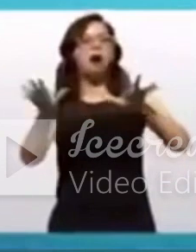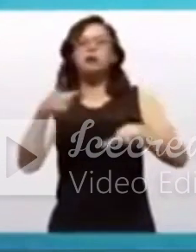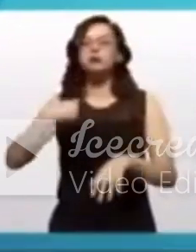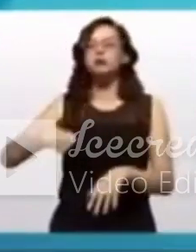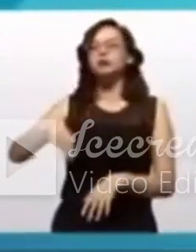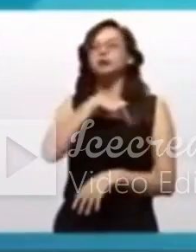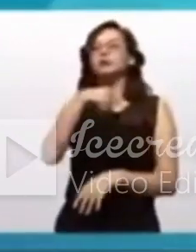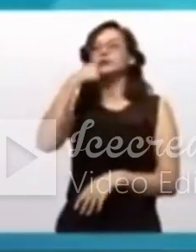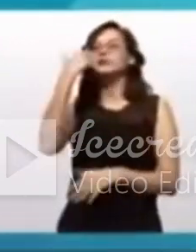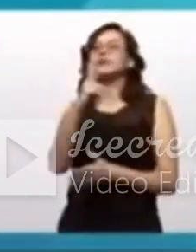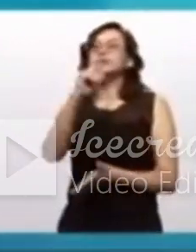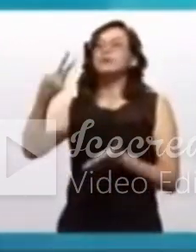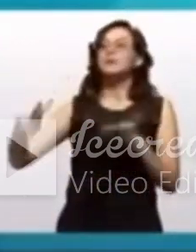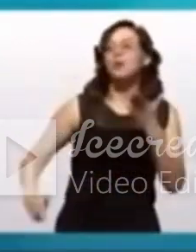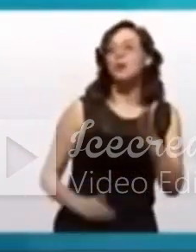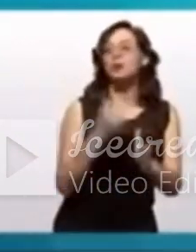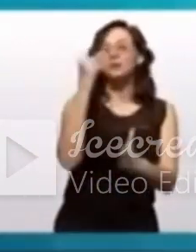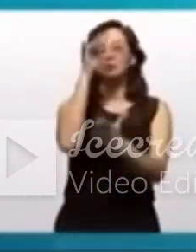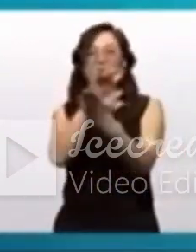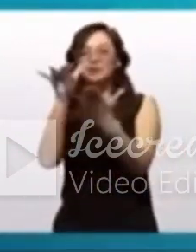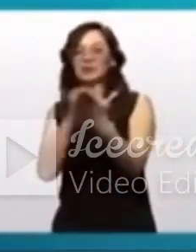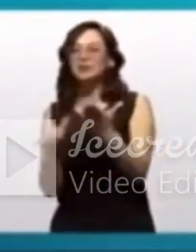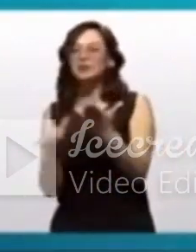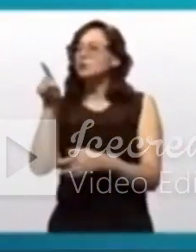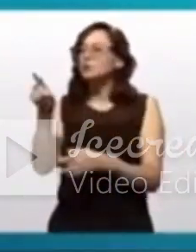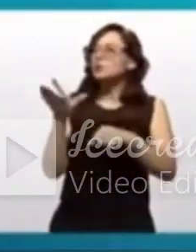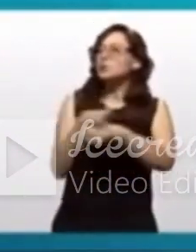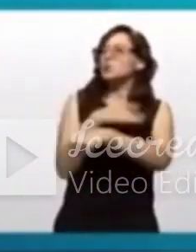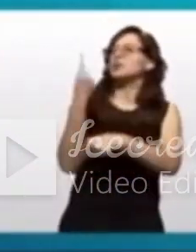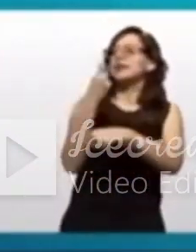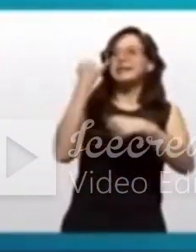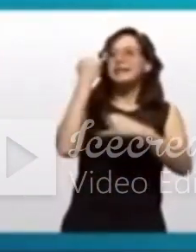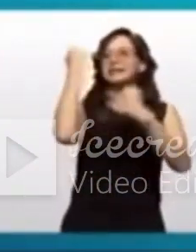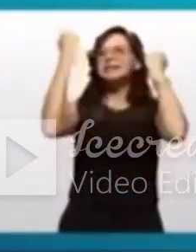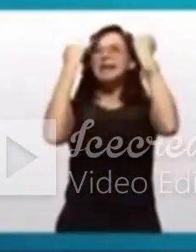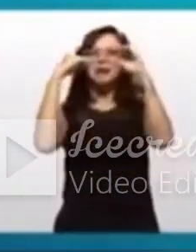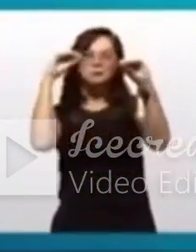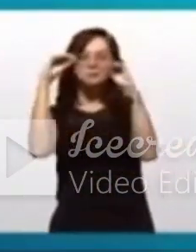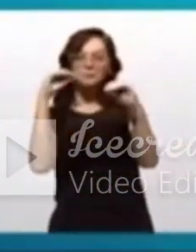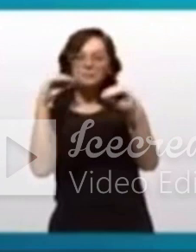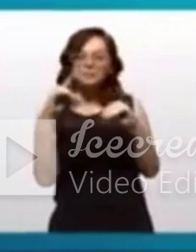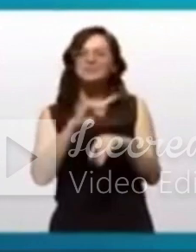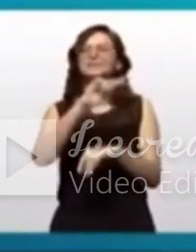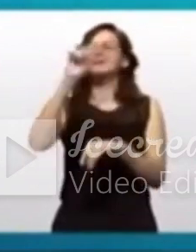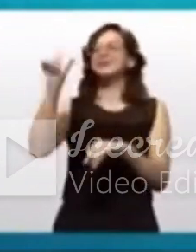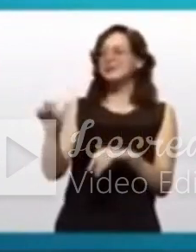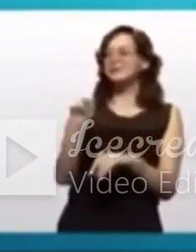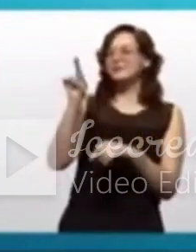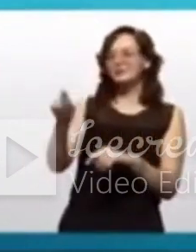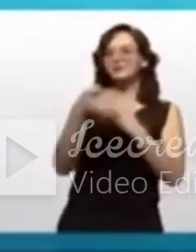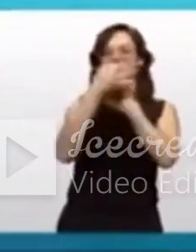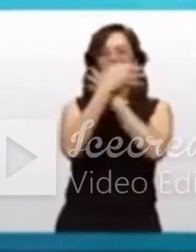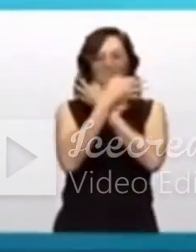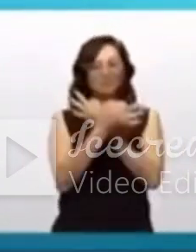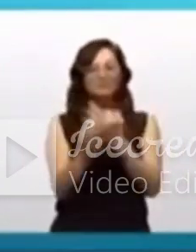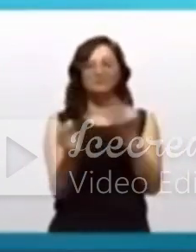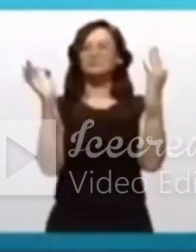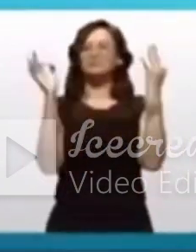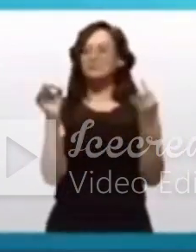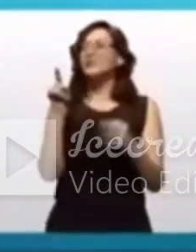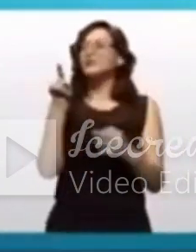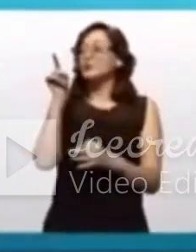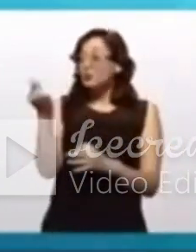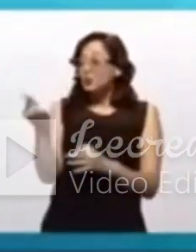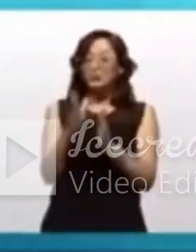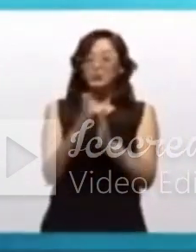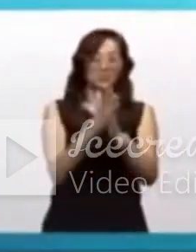de nuevo, descubrir sus orígenes y motivaciones. Pronto emergiste dándonos la noticia de que tú, al igual que tus